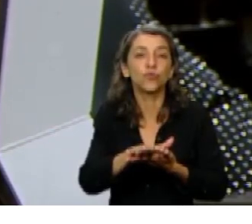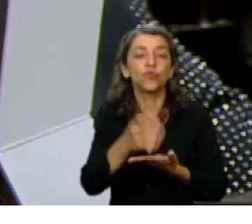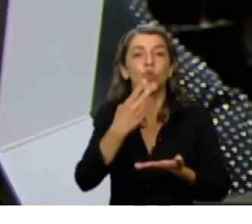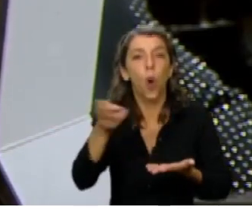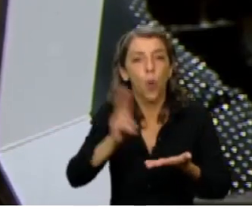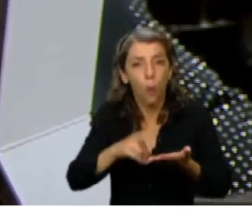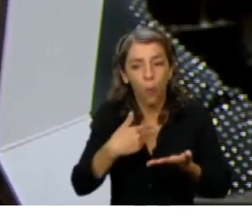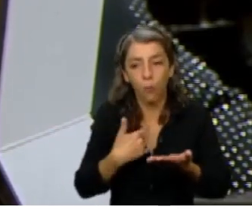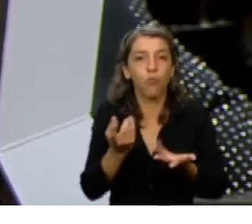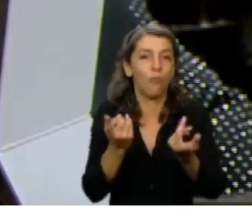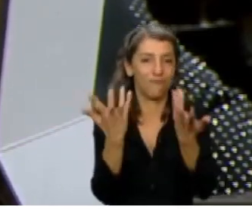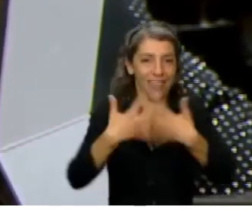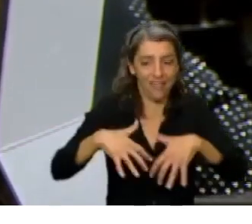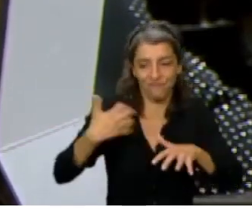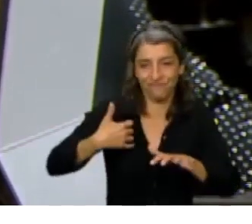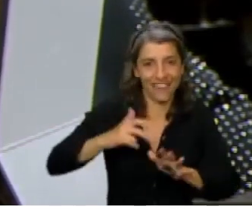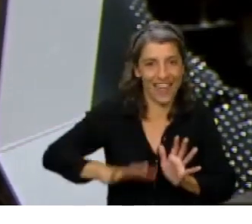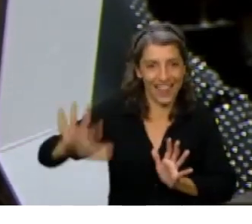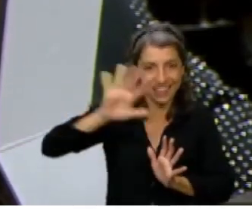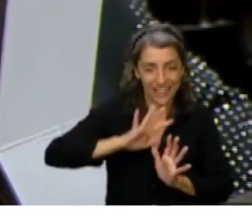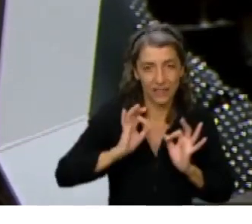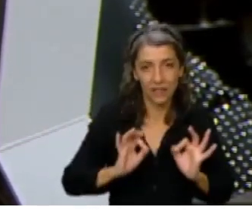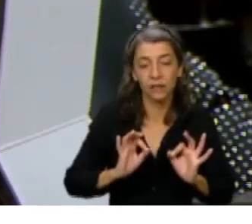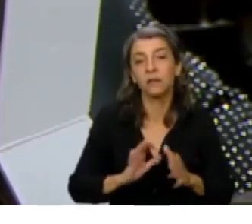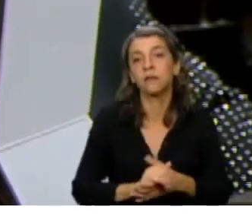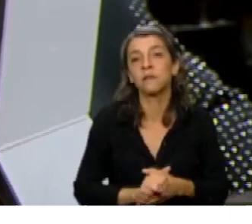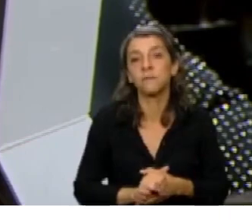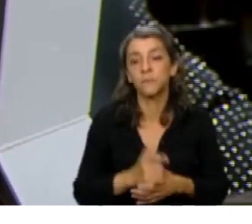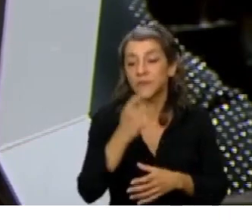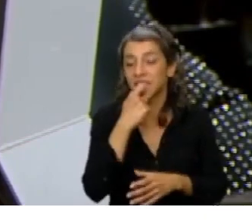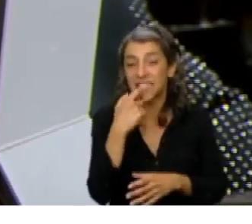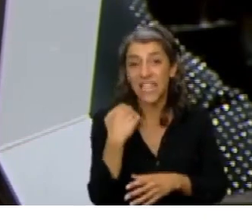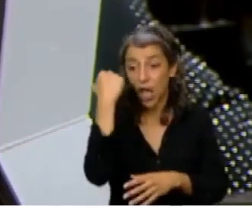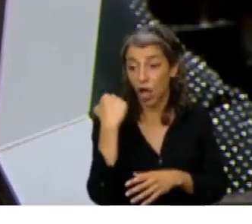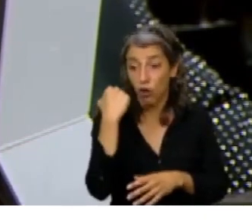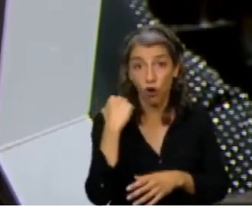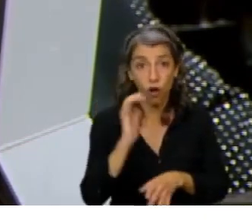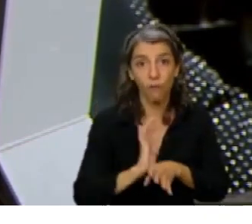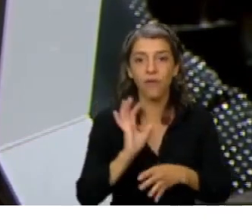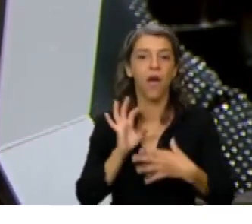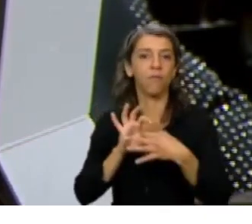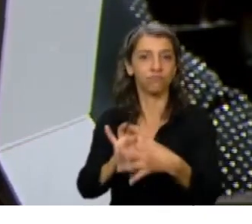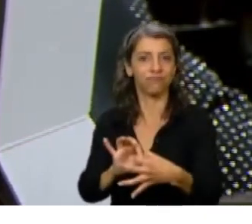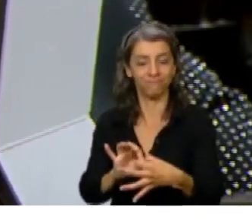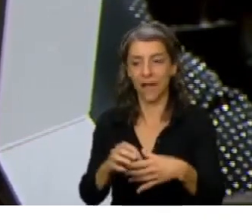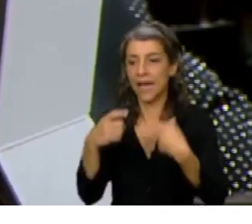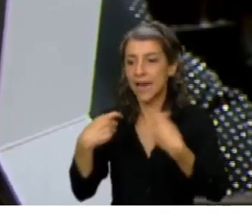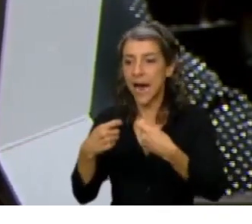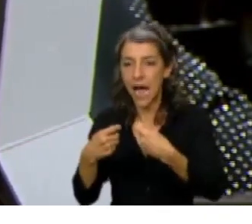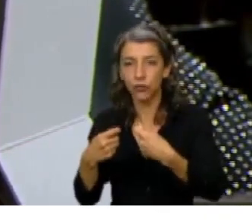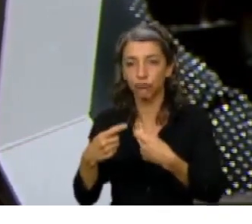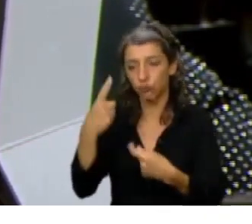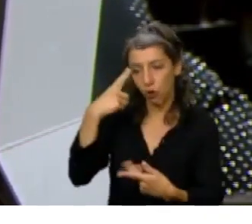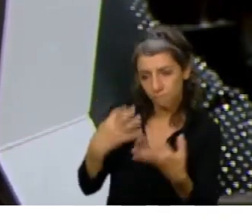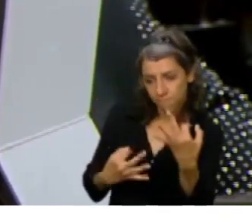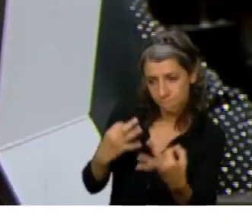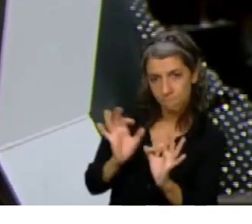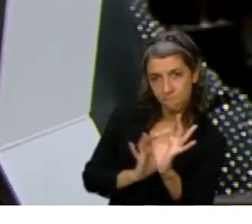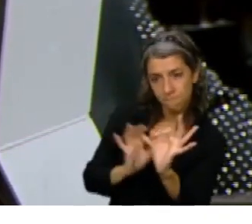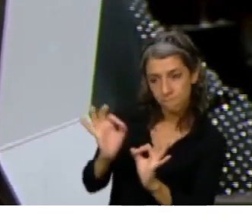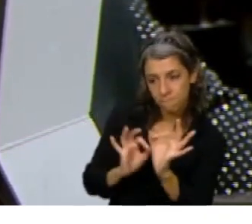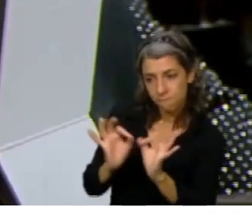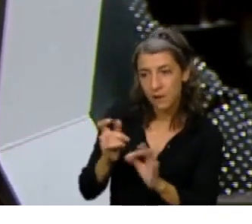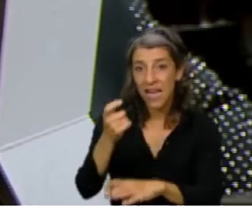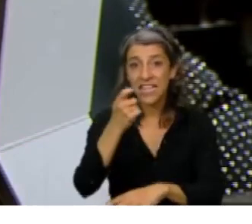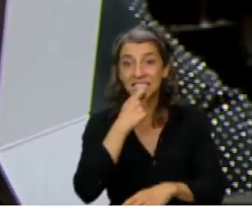de la Confederación Argentina. Si la economía es el juicio del gasto, la disipación es la locura